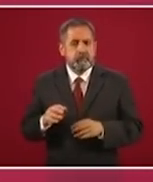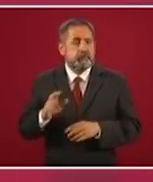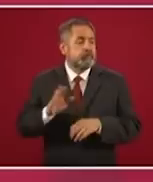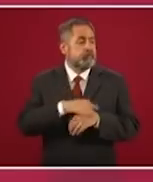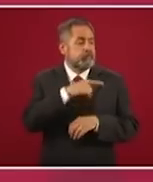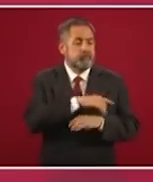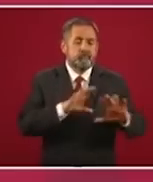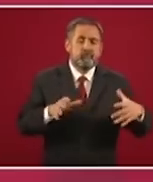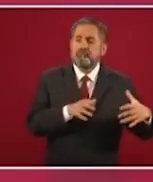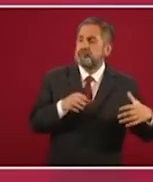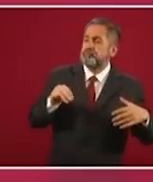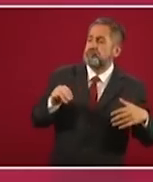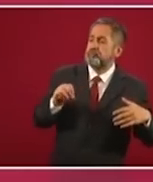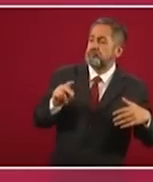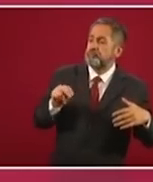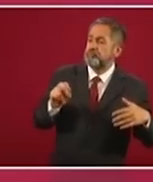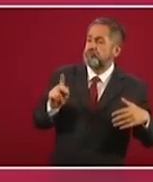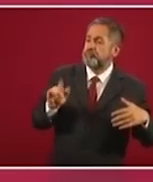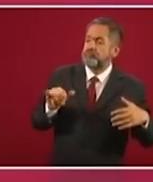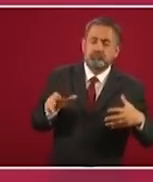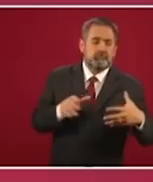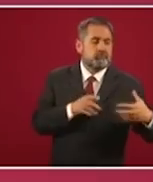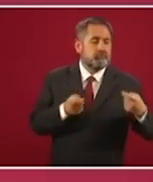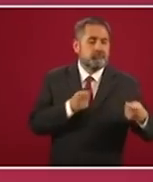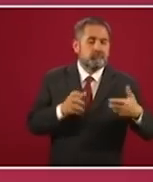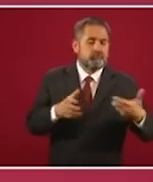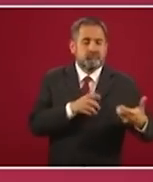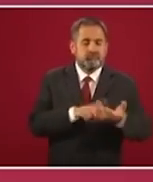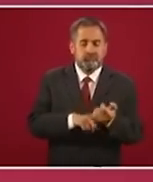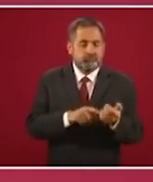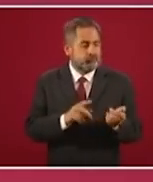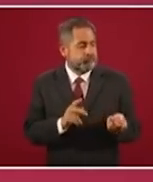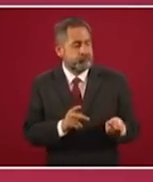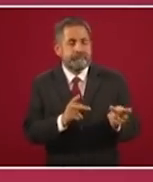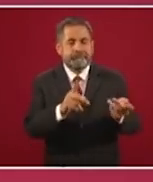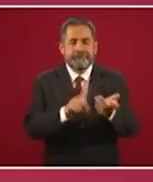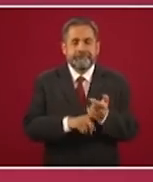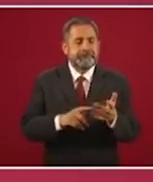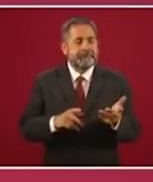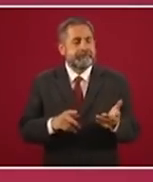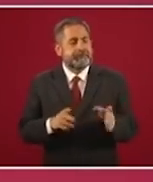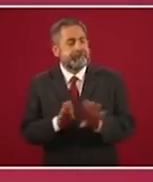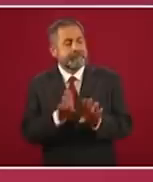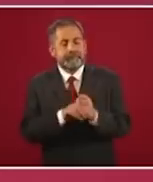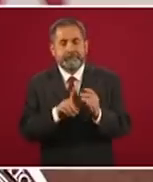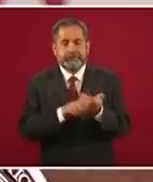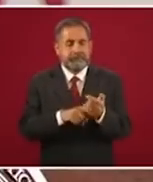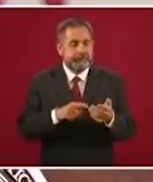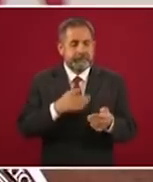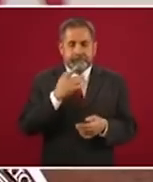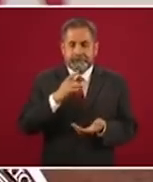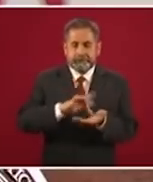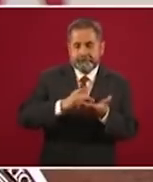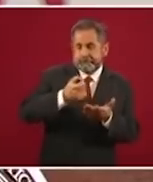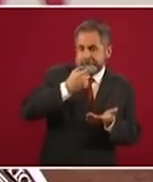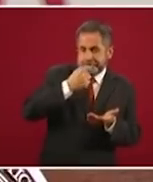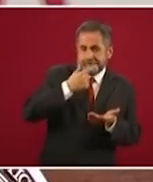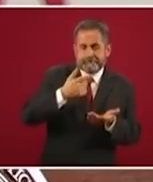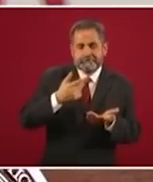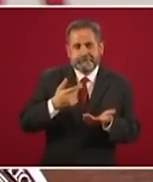un monopolio en la venta de medicamentos, sobre